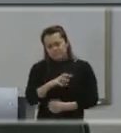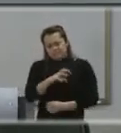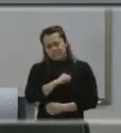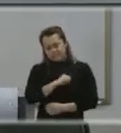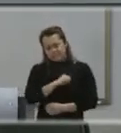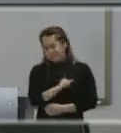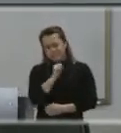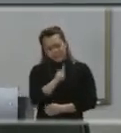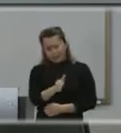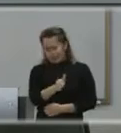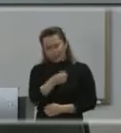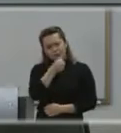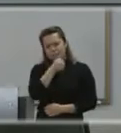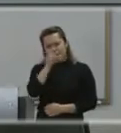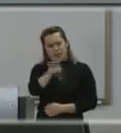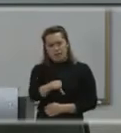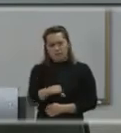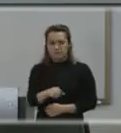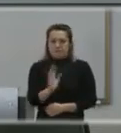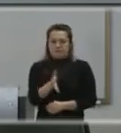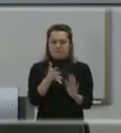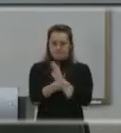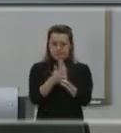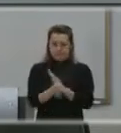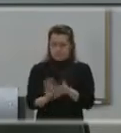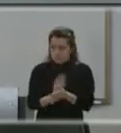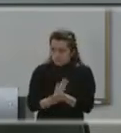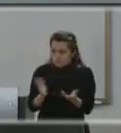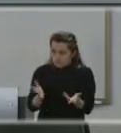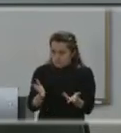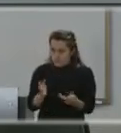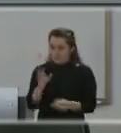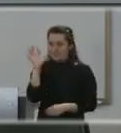la peor tragedia, ¿sí? Entonces,